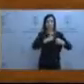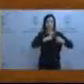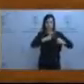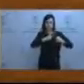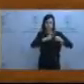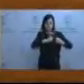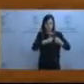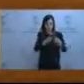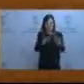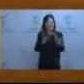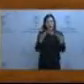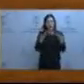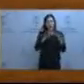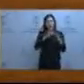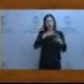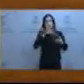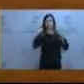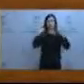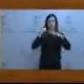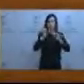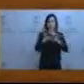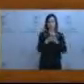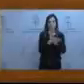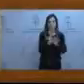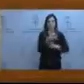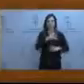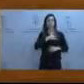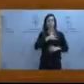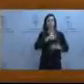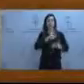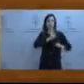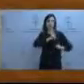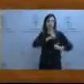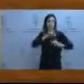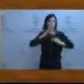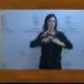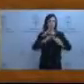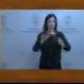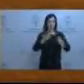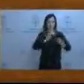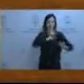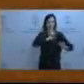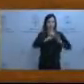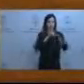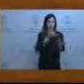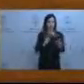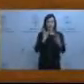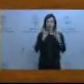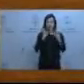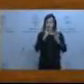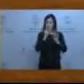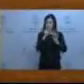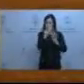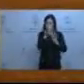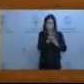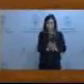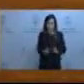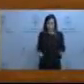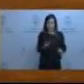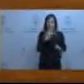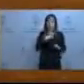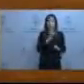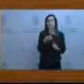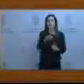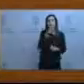la práctica efectiva una parada cardíaca, pero no es la única causa de parada cardíaca. Puede ser también por una